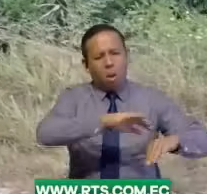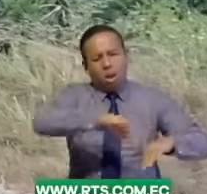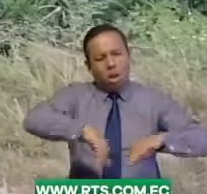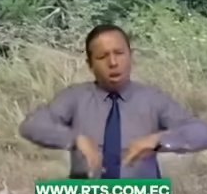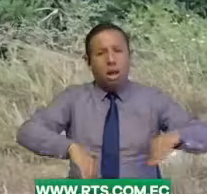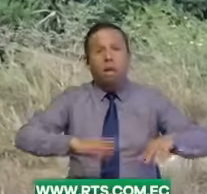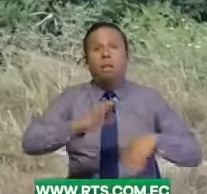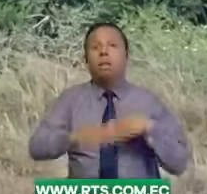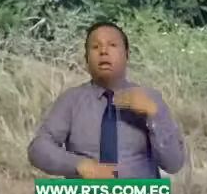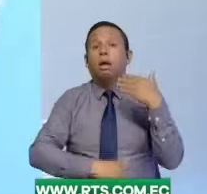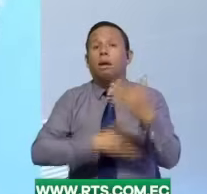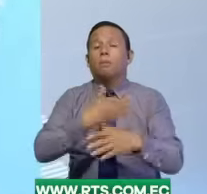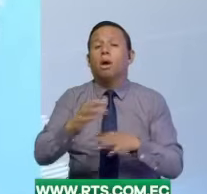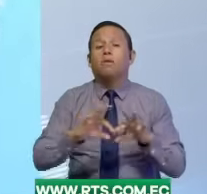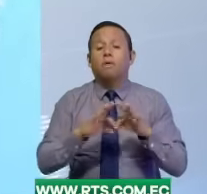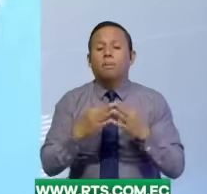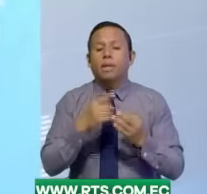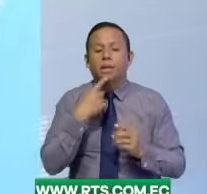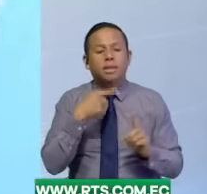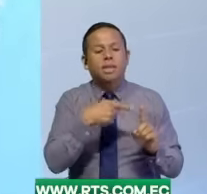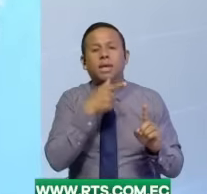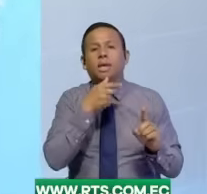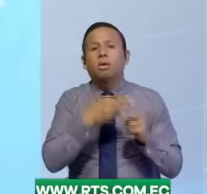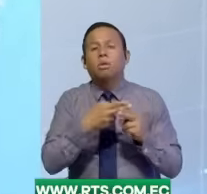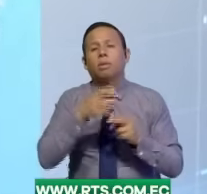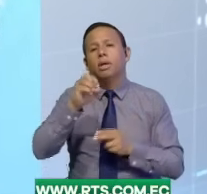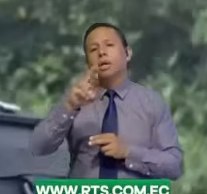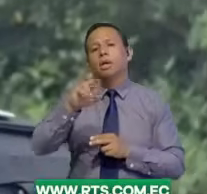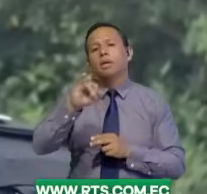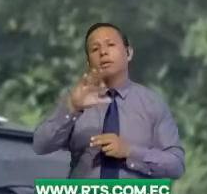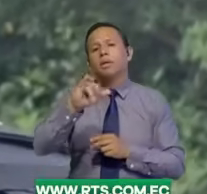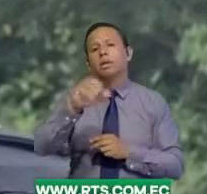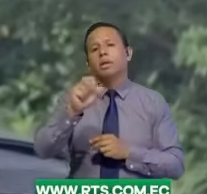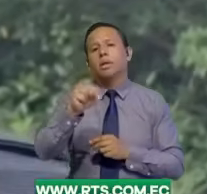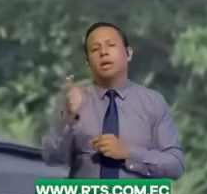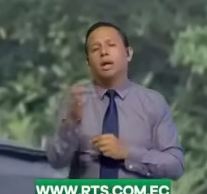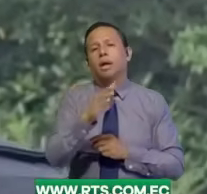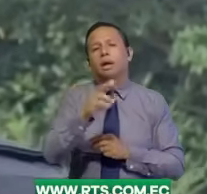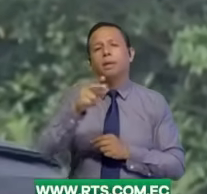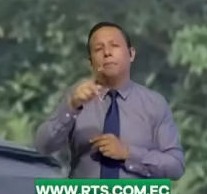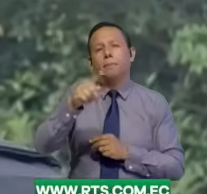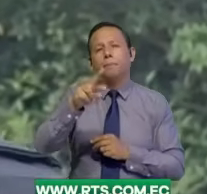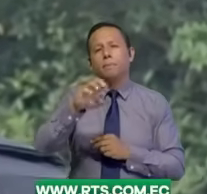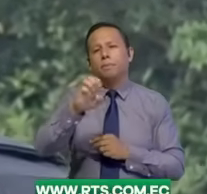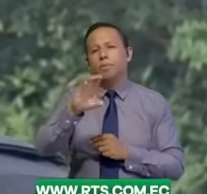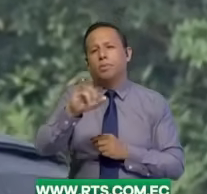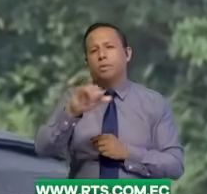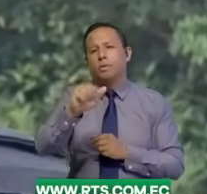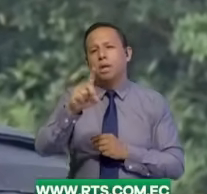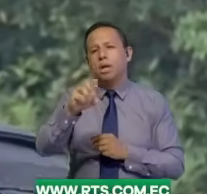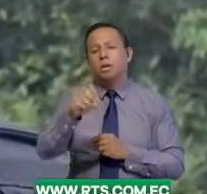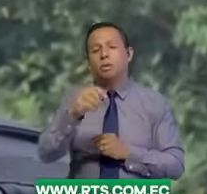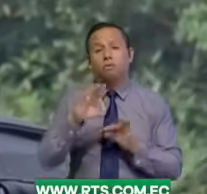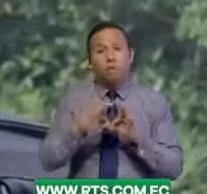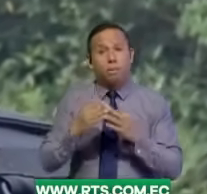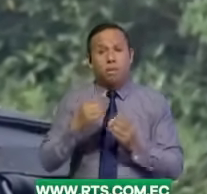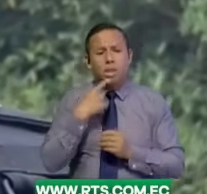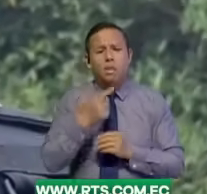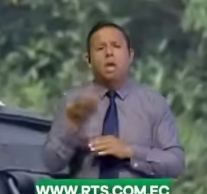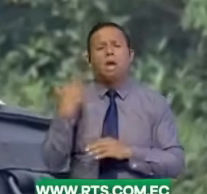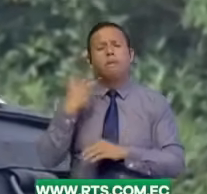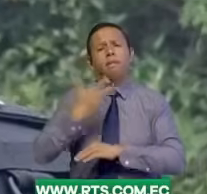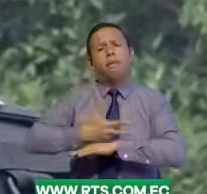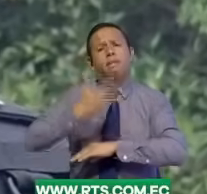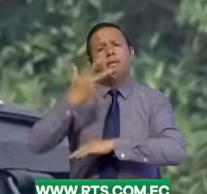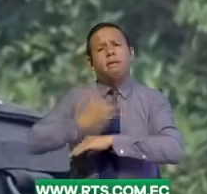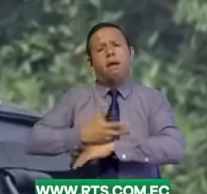lo identificaron como Christian Jefferson Preciado Rivera. Los familiares indican que hace 3 días había salido el ciudadano. Como les indico, es